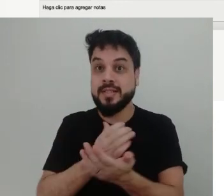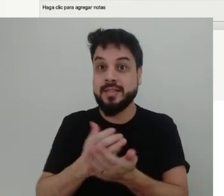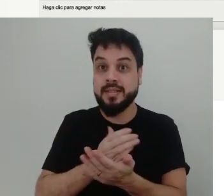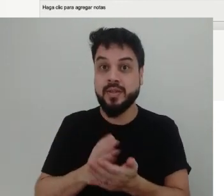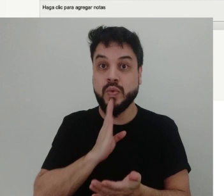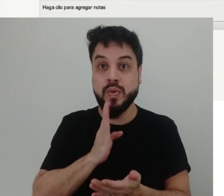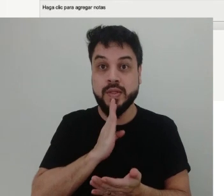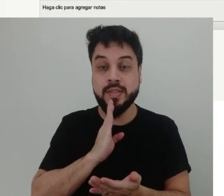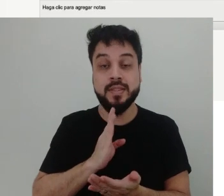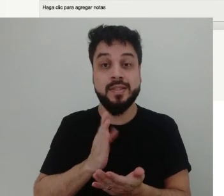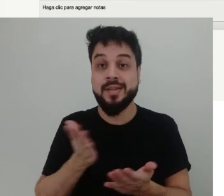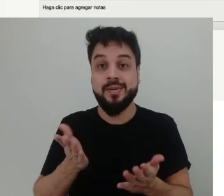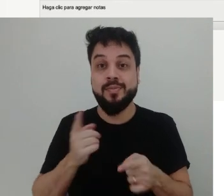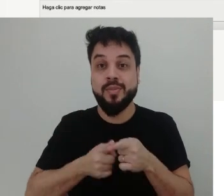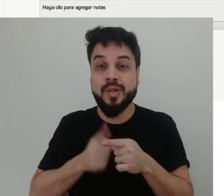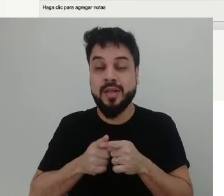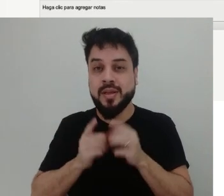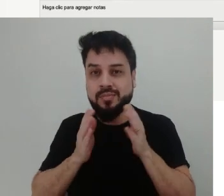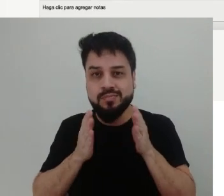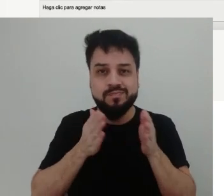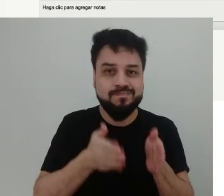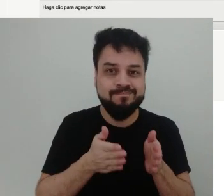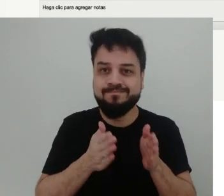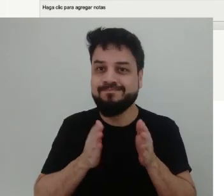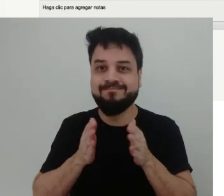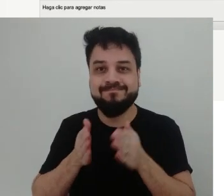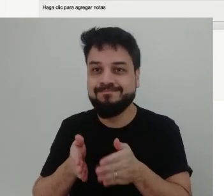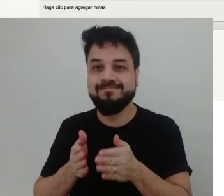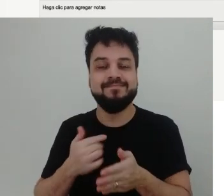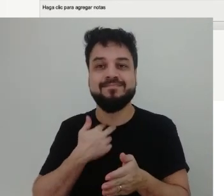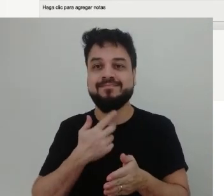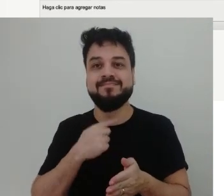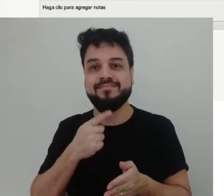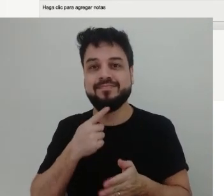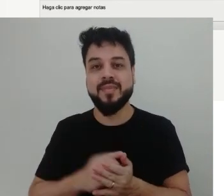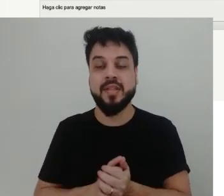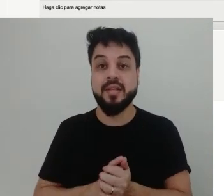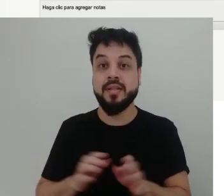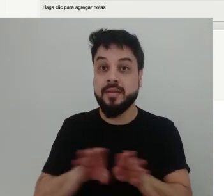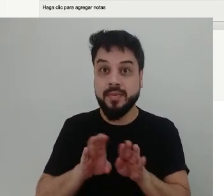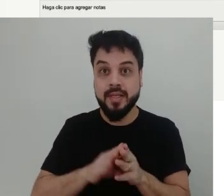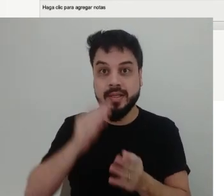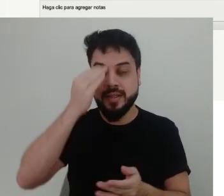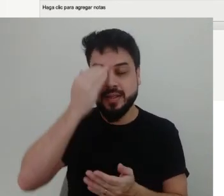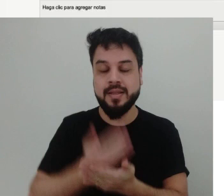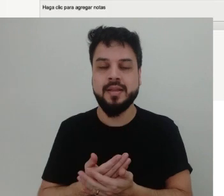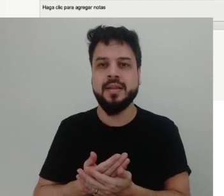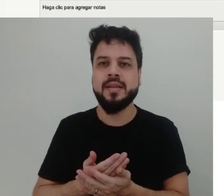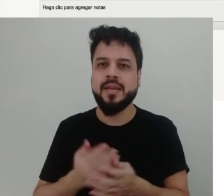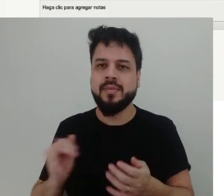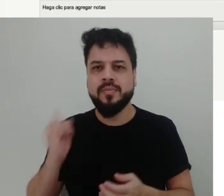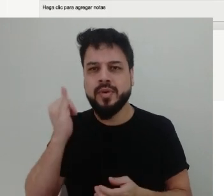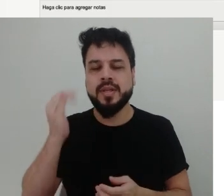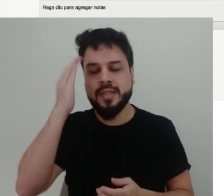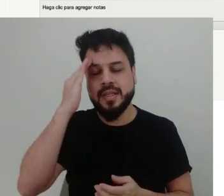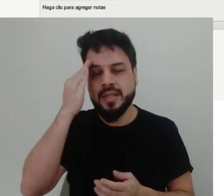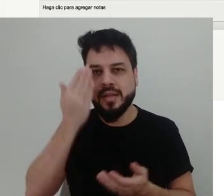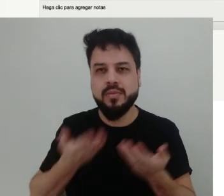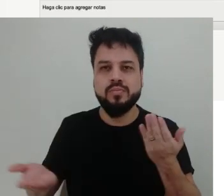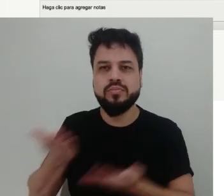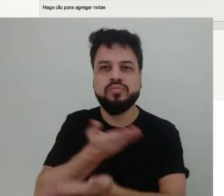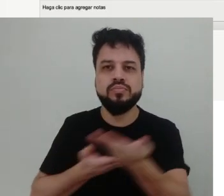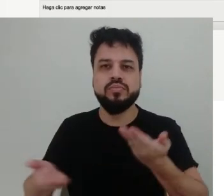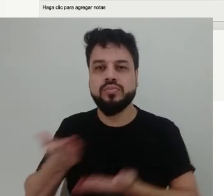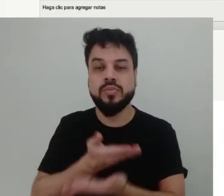posible conocer y aprender de las experiencias, opiniones y voces de quienes rara vez son escuchados como son las y los niños, escuchados